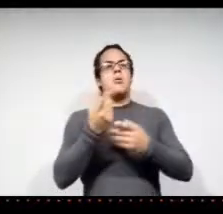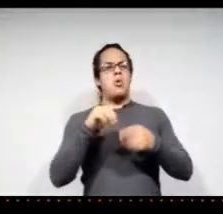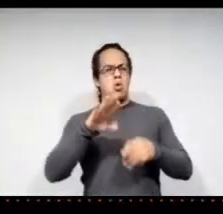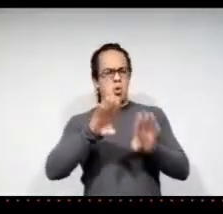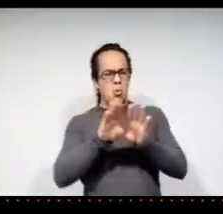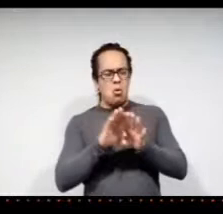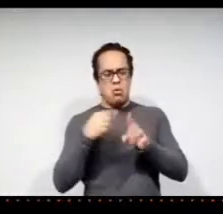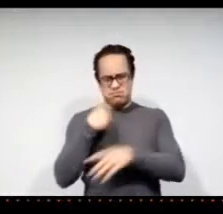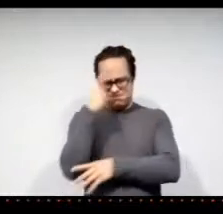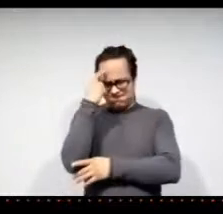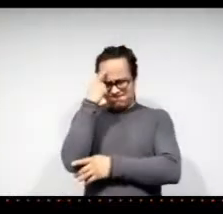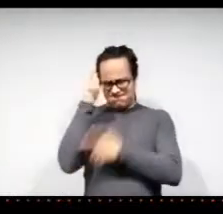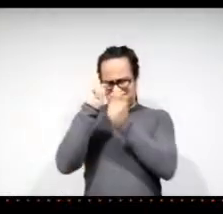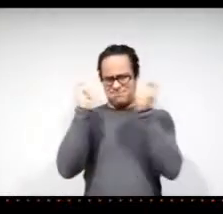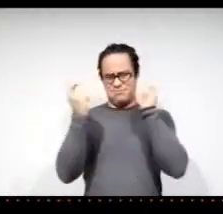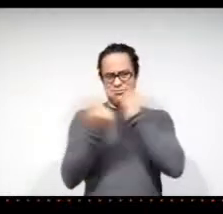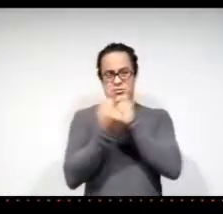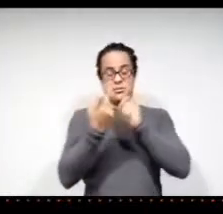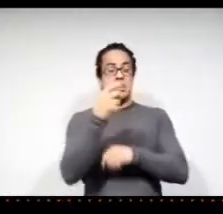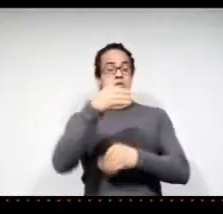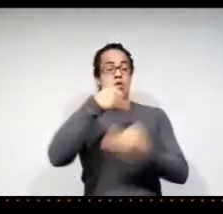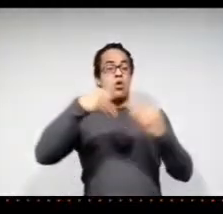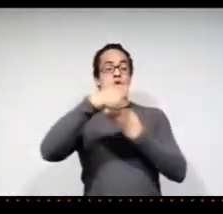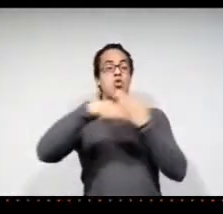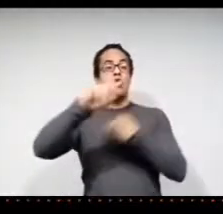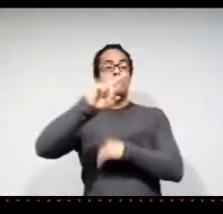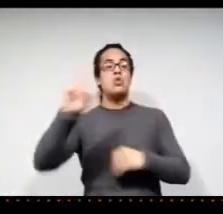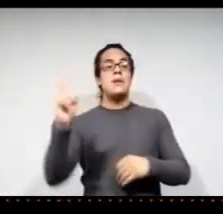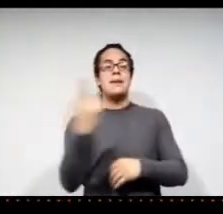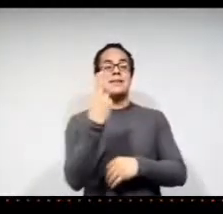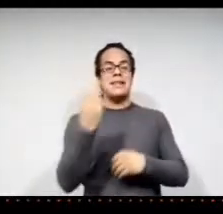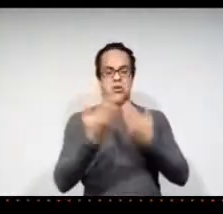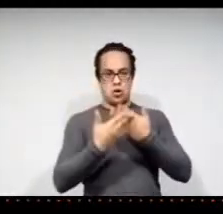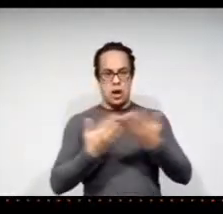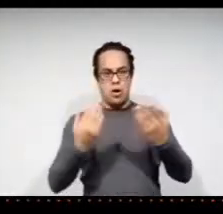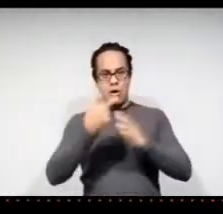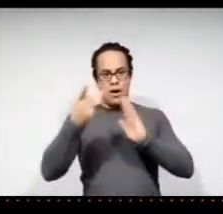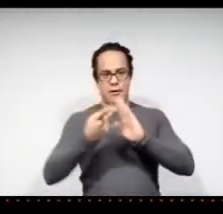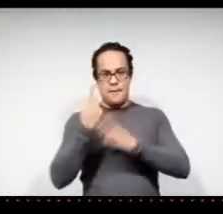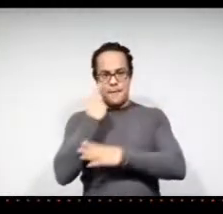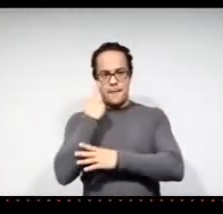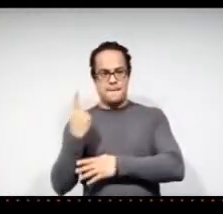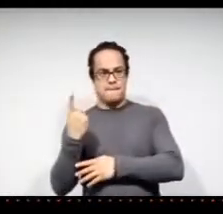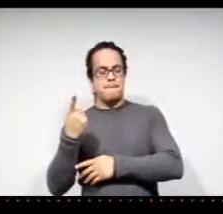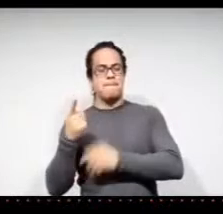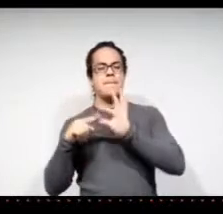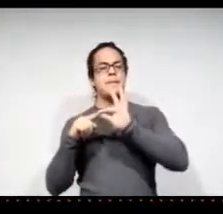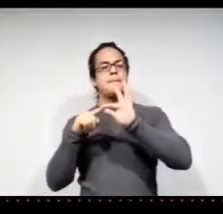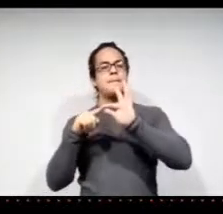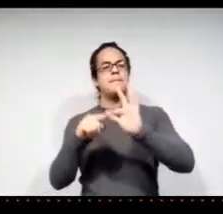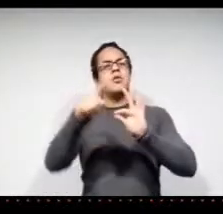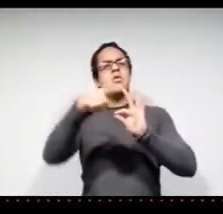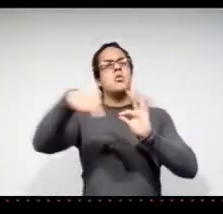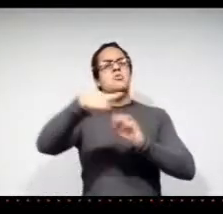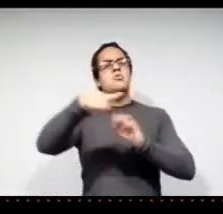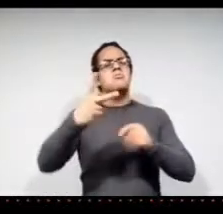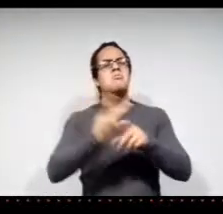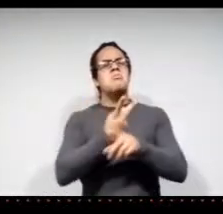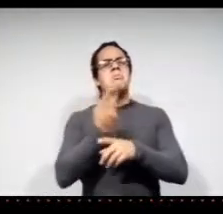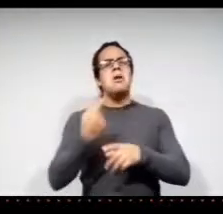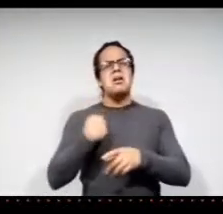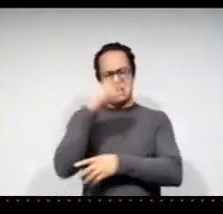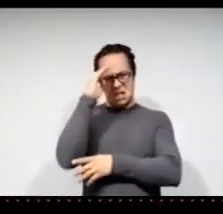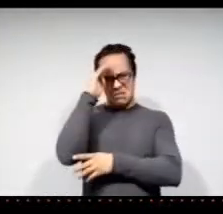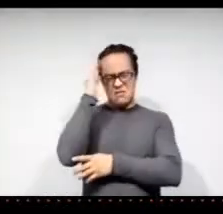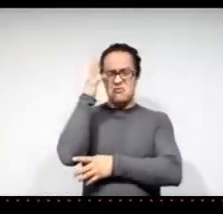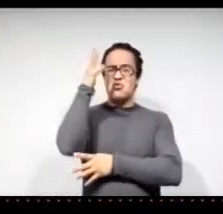la formación universitaria. Entonces, en esta segunda ronda, me gustaría que nos compartieran su visión a futuro.